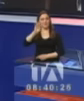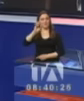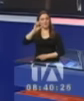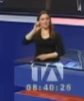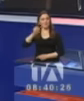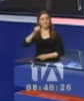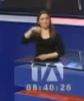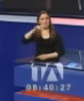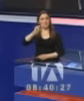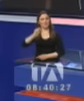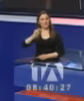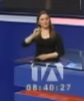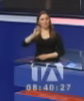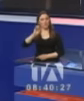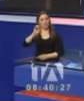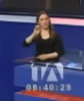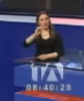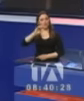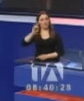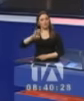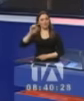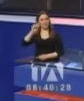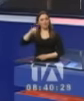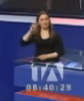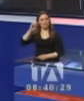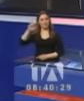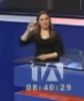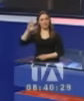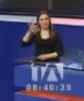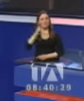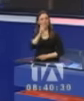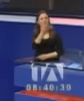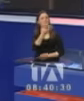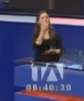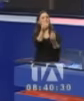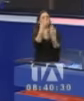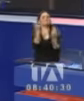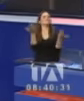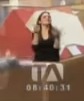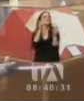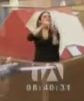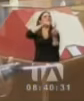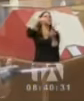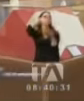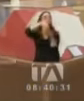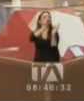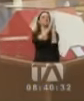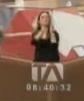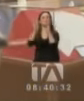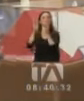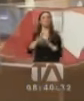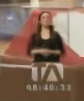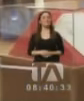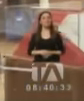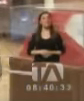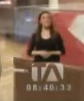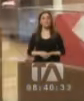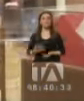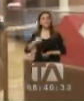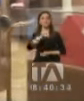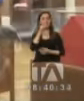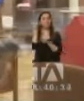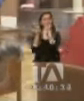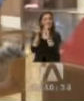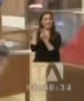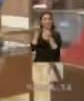qué hay de bueno en este museo, en esta biblioteca. ¿Qué tal, Jorge? Amigos, muy buenos días. Bueno, generalmente cuando pensamos en